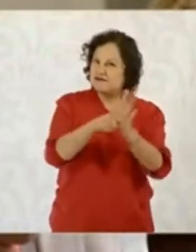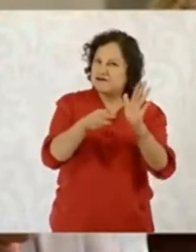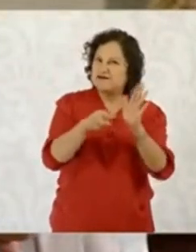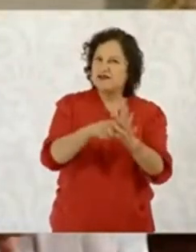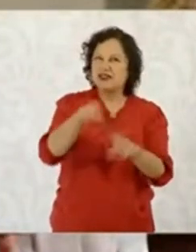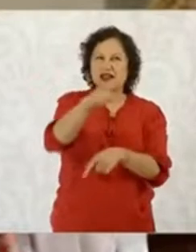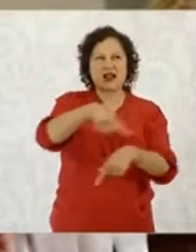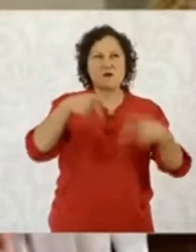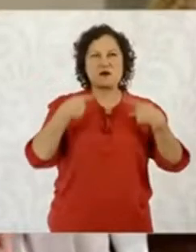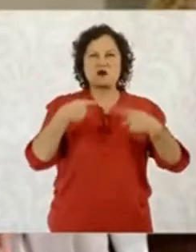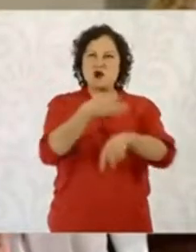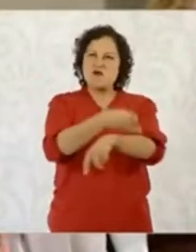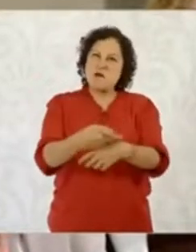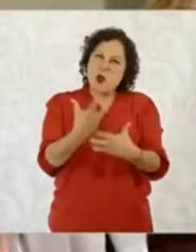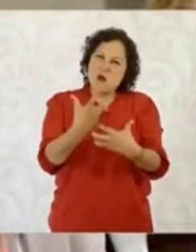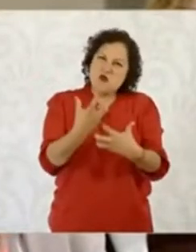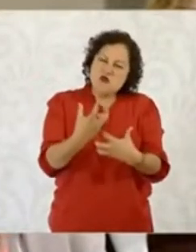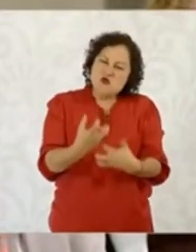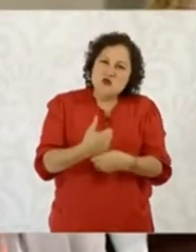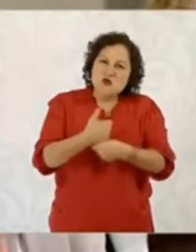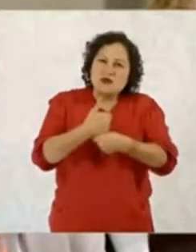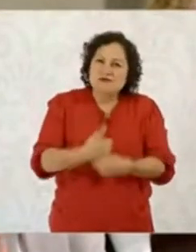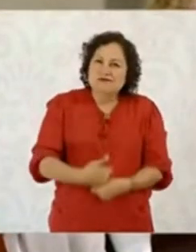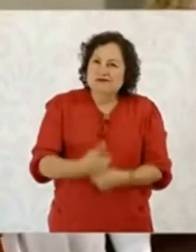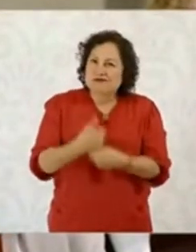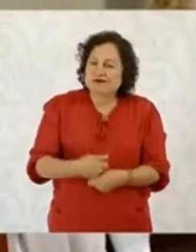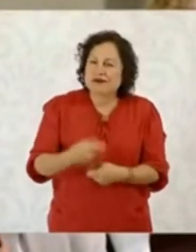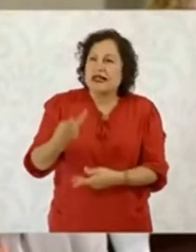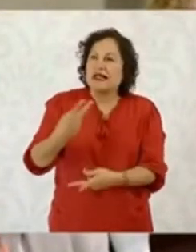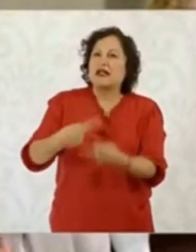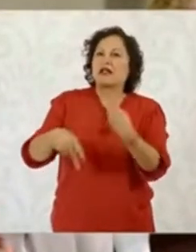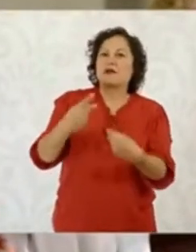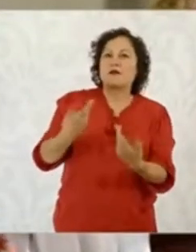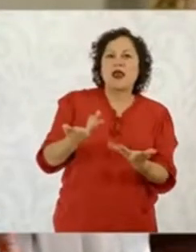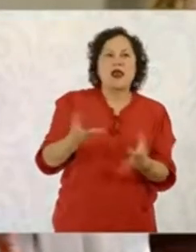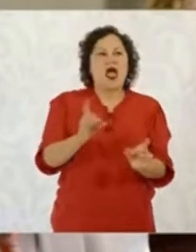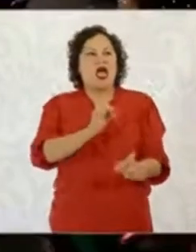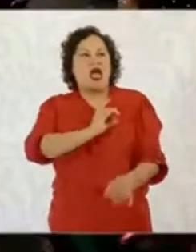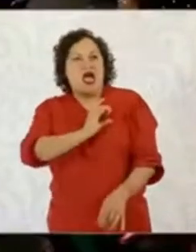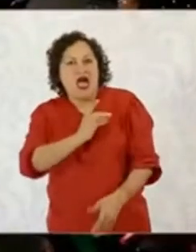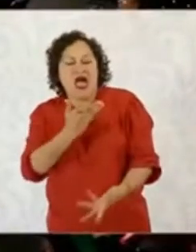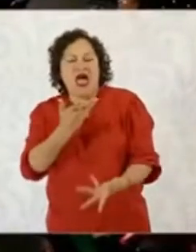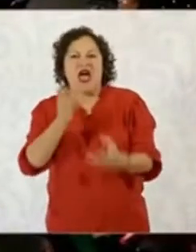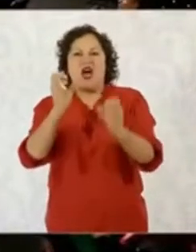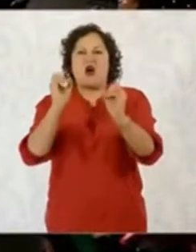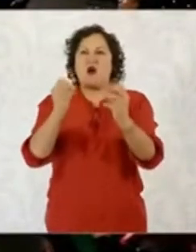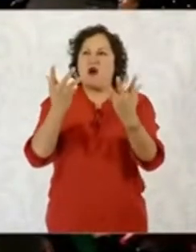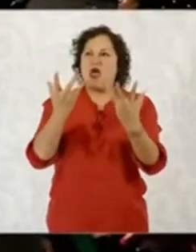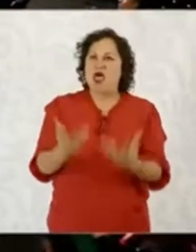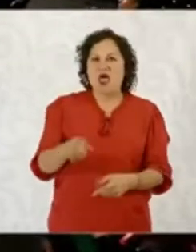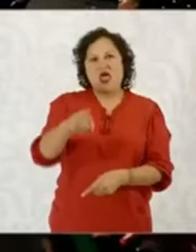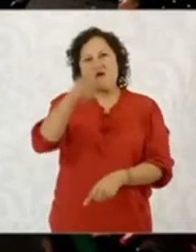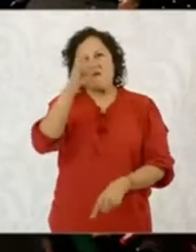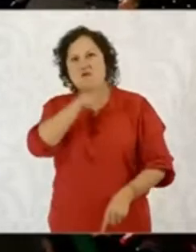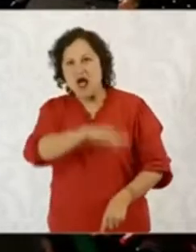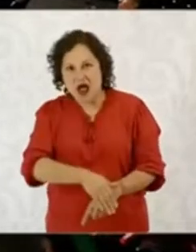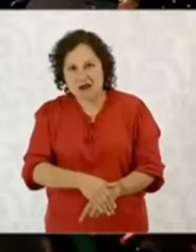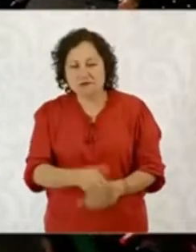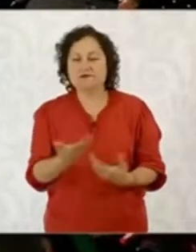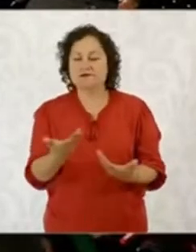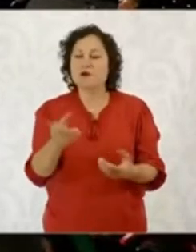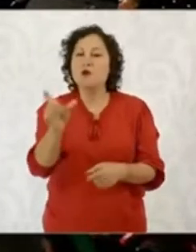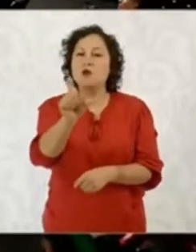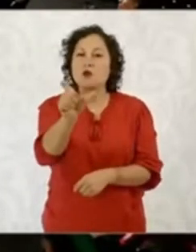generar este clima también de pánico y de supuesta indolencia. Qué bueno que lo